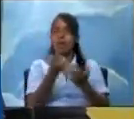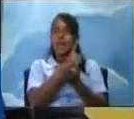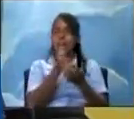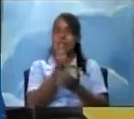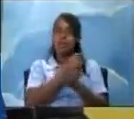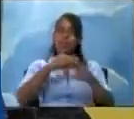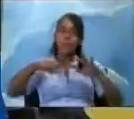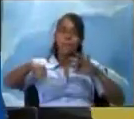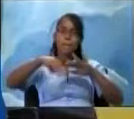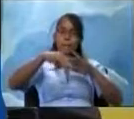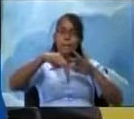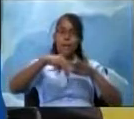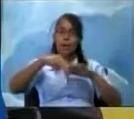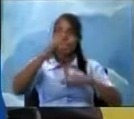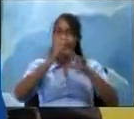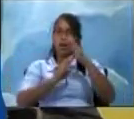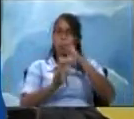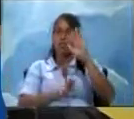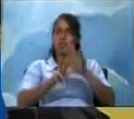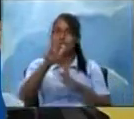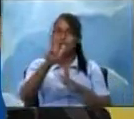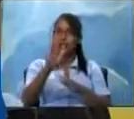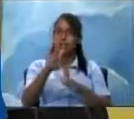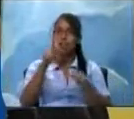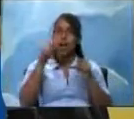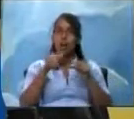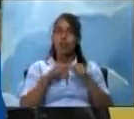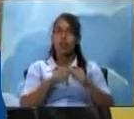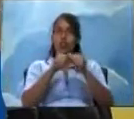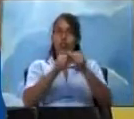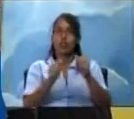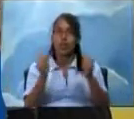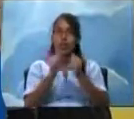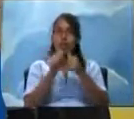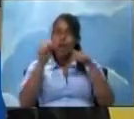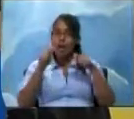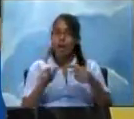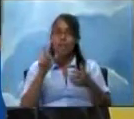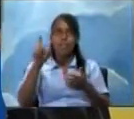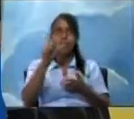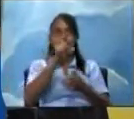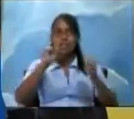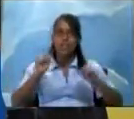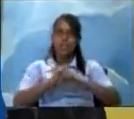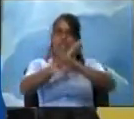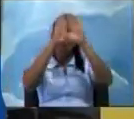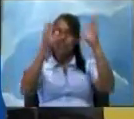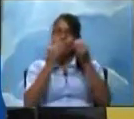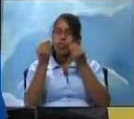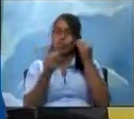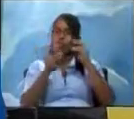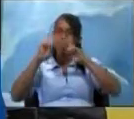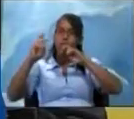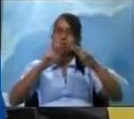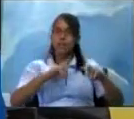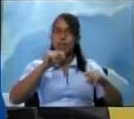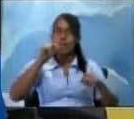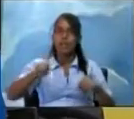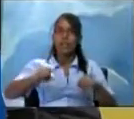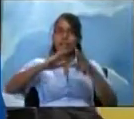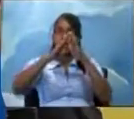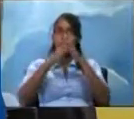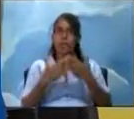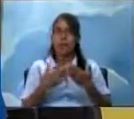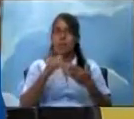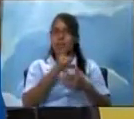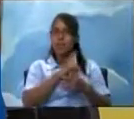de Marcos, capítulo 13, a continuar con esta enseñanza. ¿Cómo registra Marco